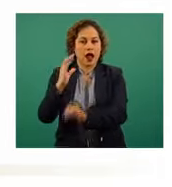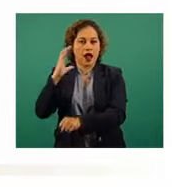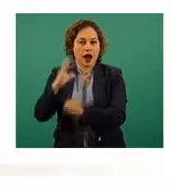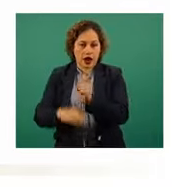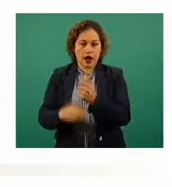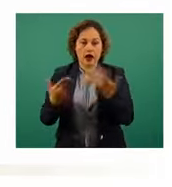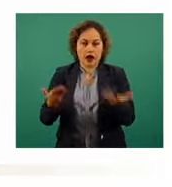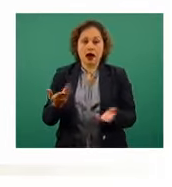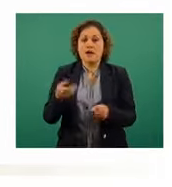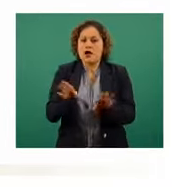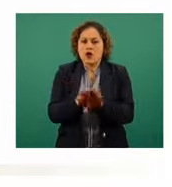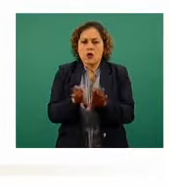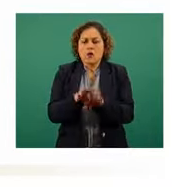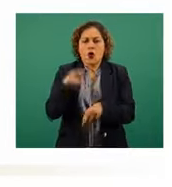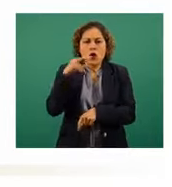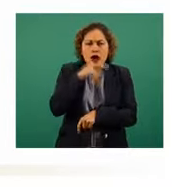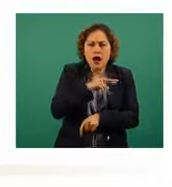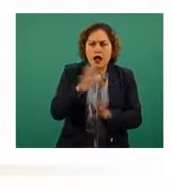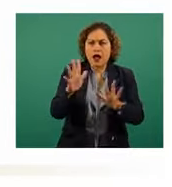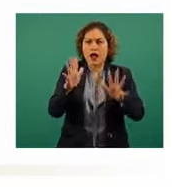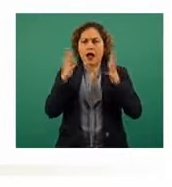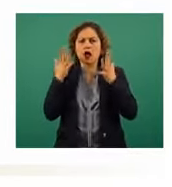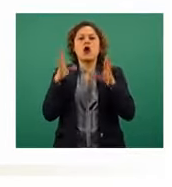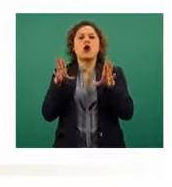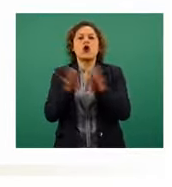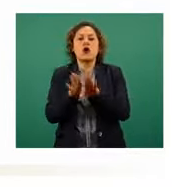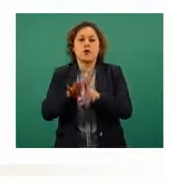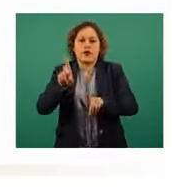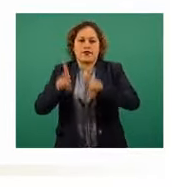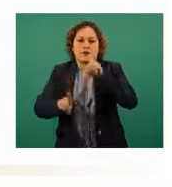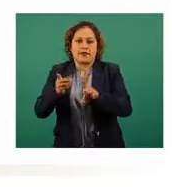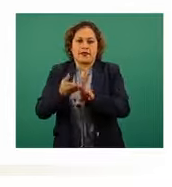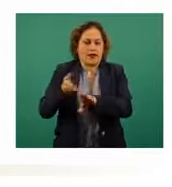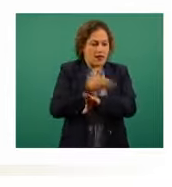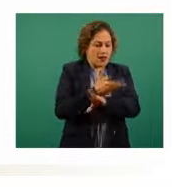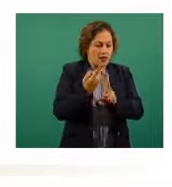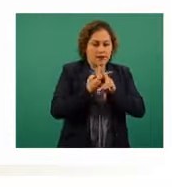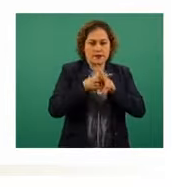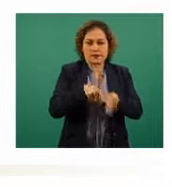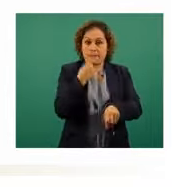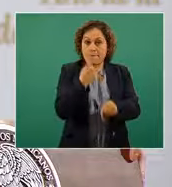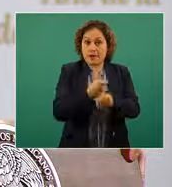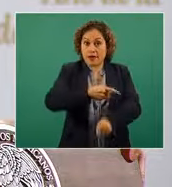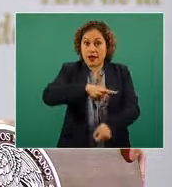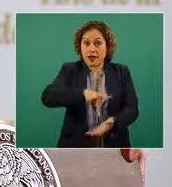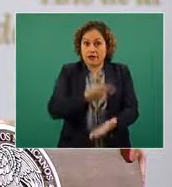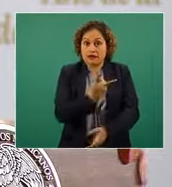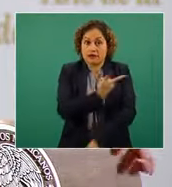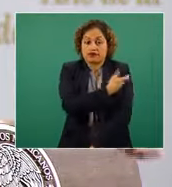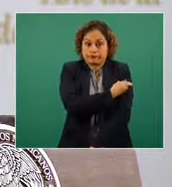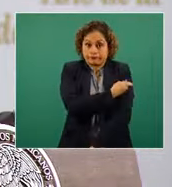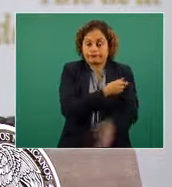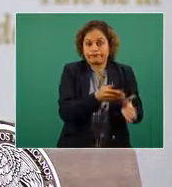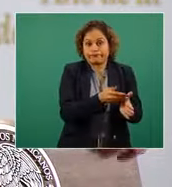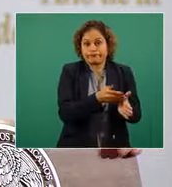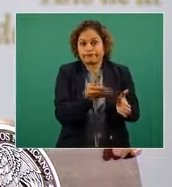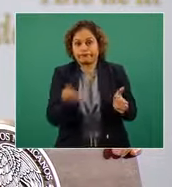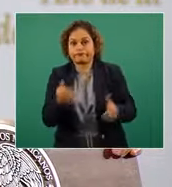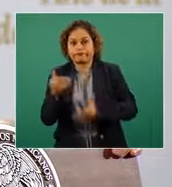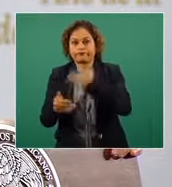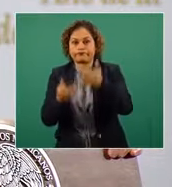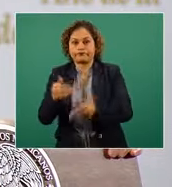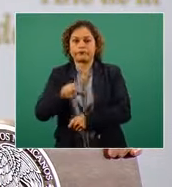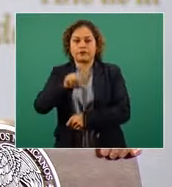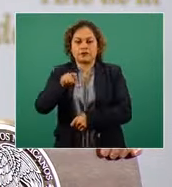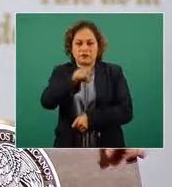depende de la aplicación de las primeras dosis y también hemos hecho público desde el viernes pasado cuando recibimos